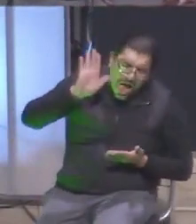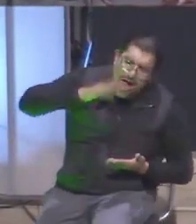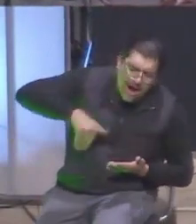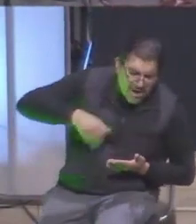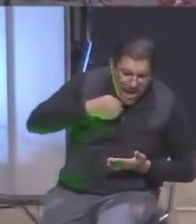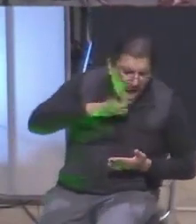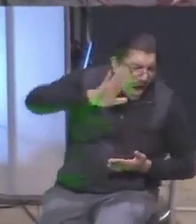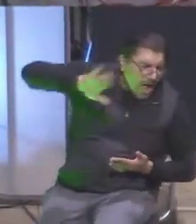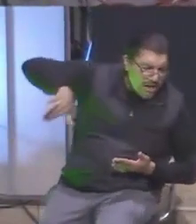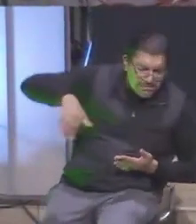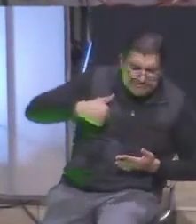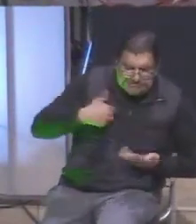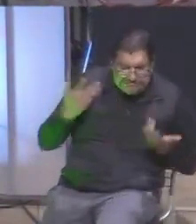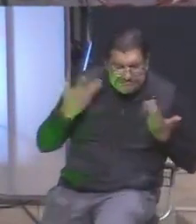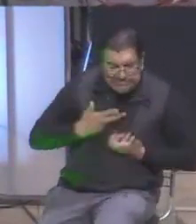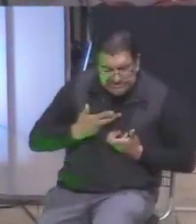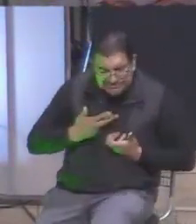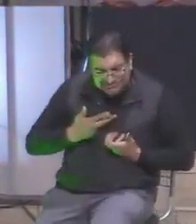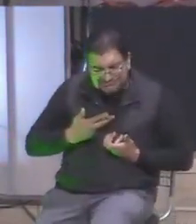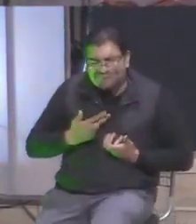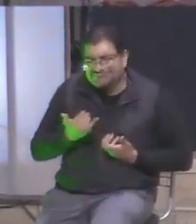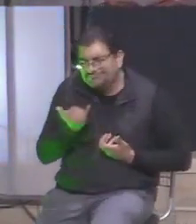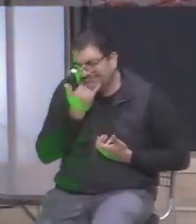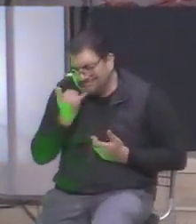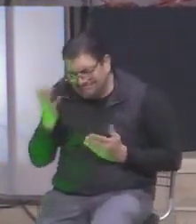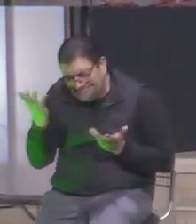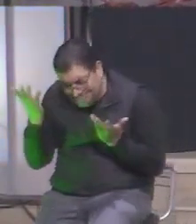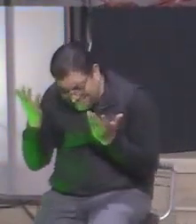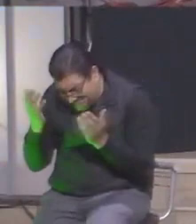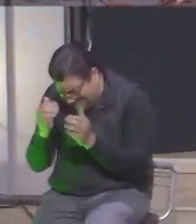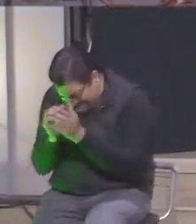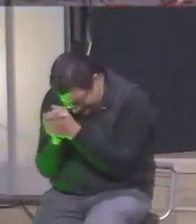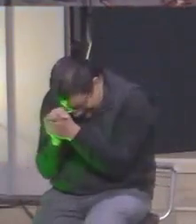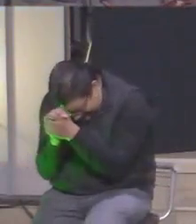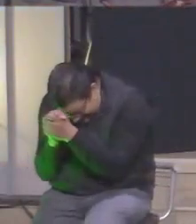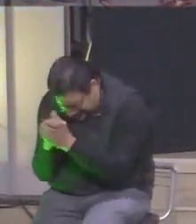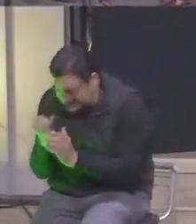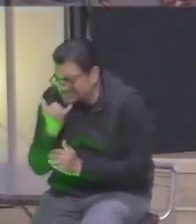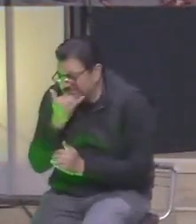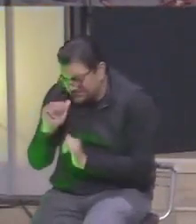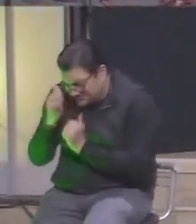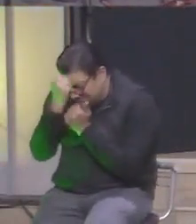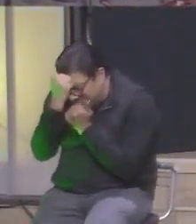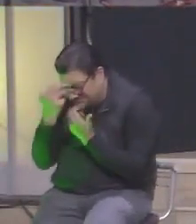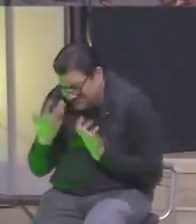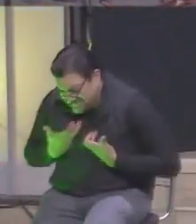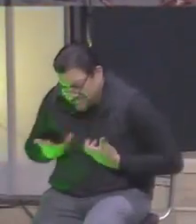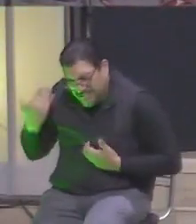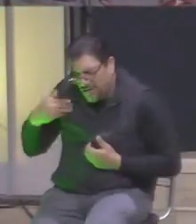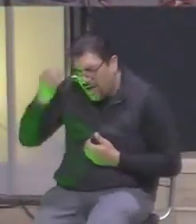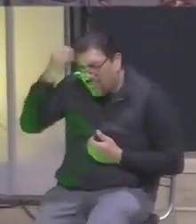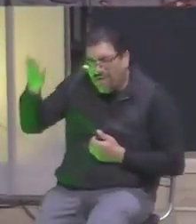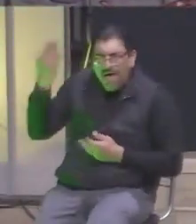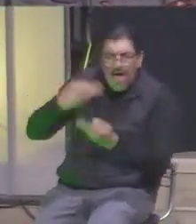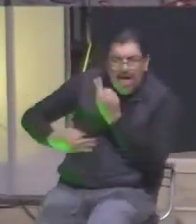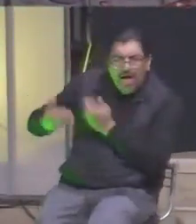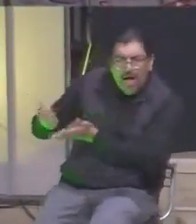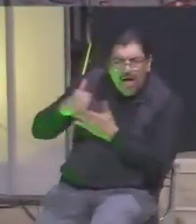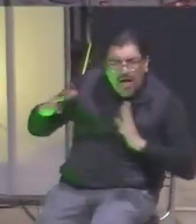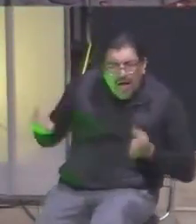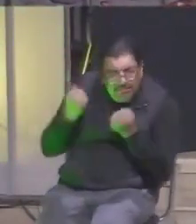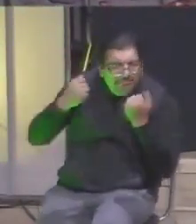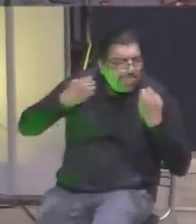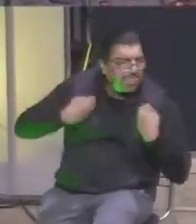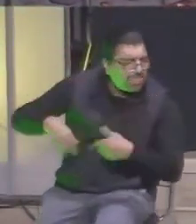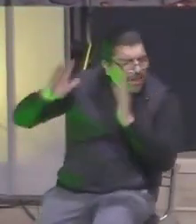perdón porque he olvidado todo lo que hiciste por mí y